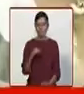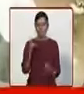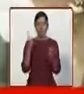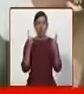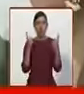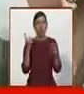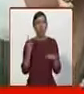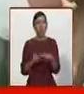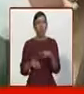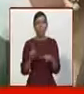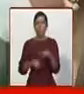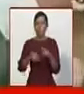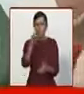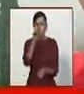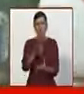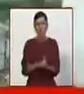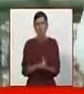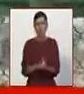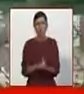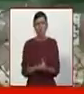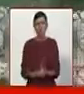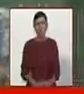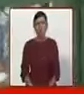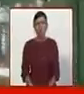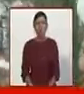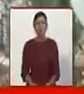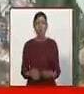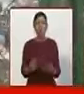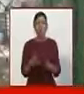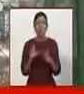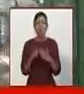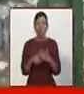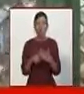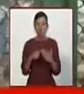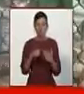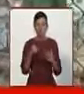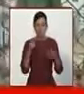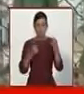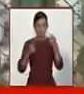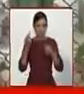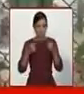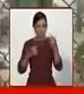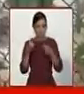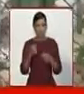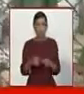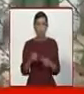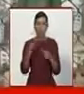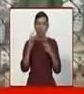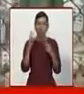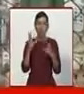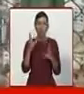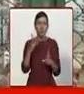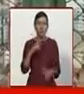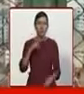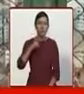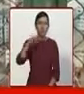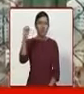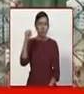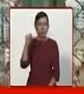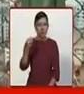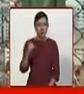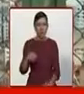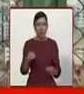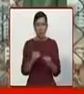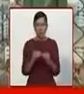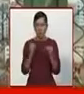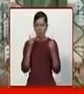creía. Estaba llorando. Yo acá soy. Entro, me dicen la